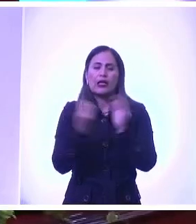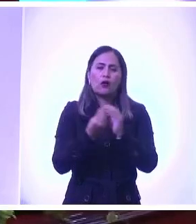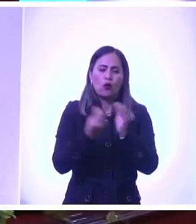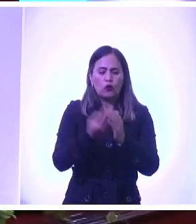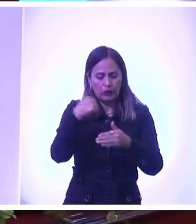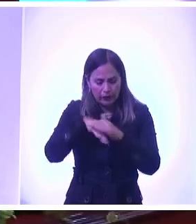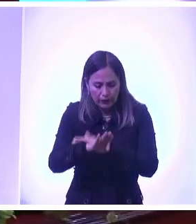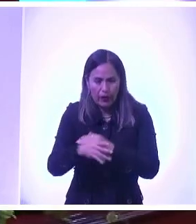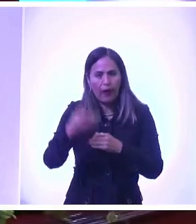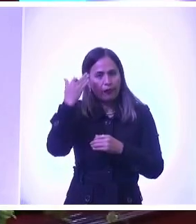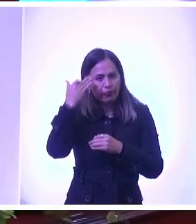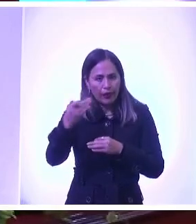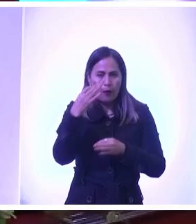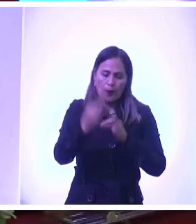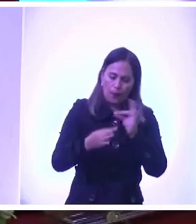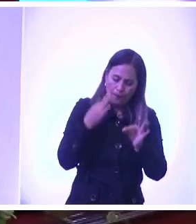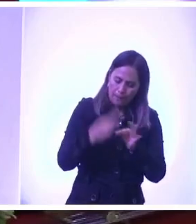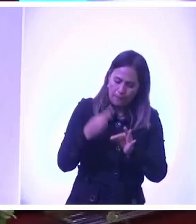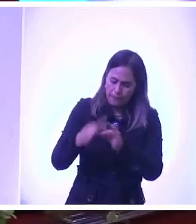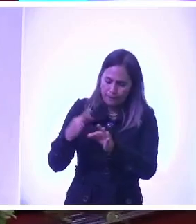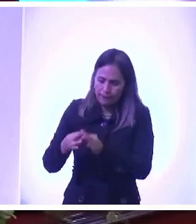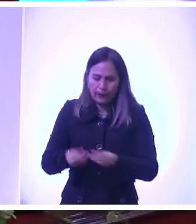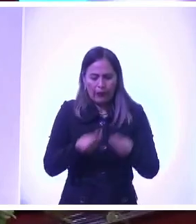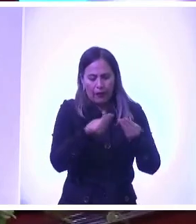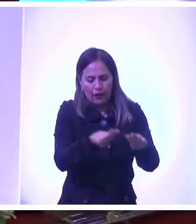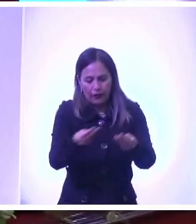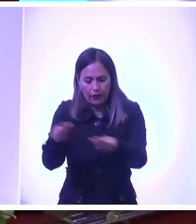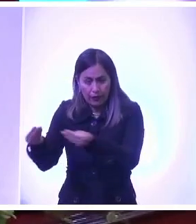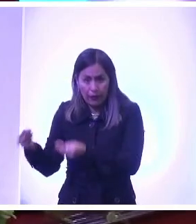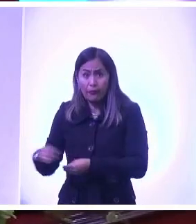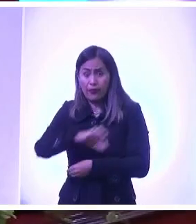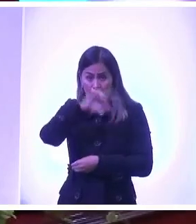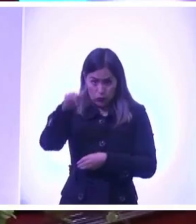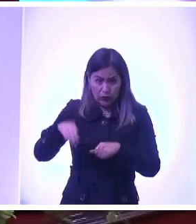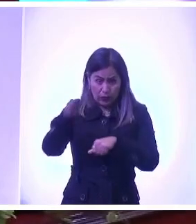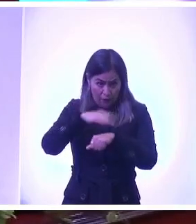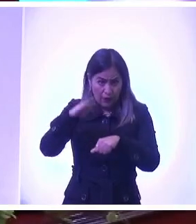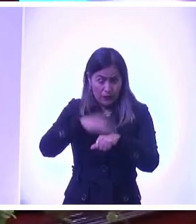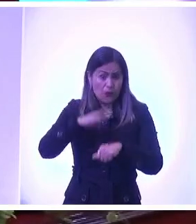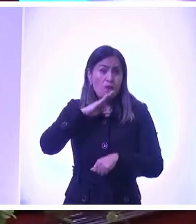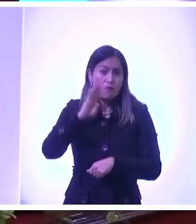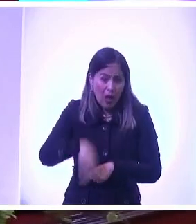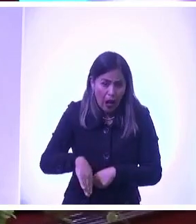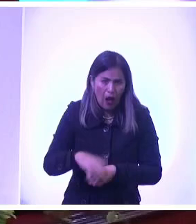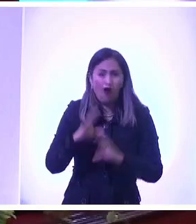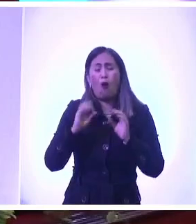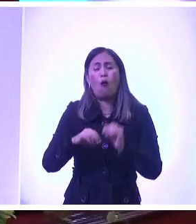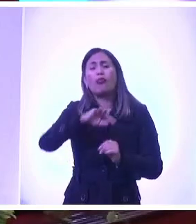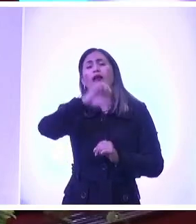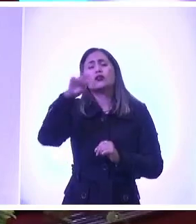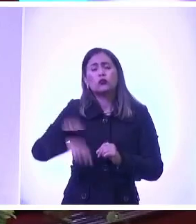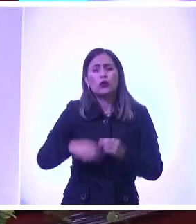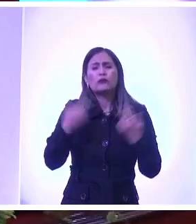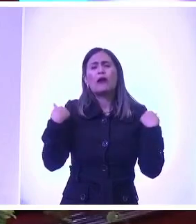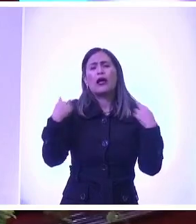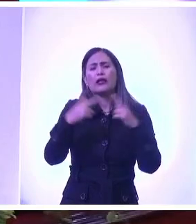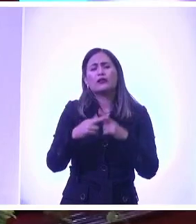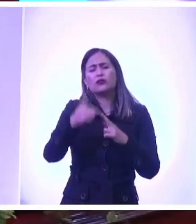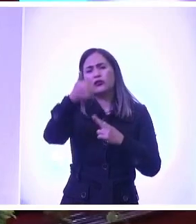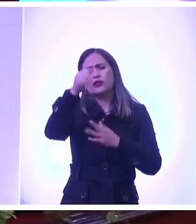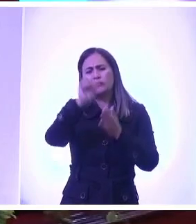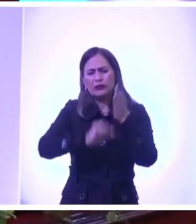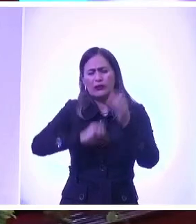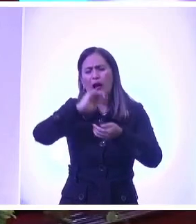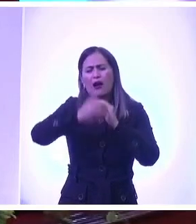tiempo hacer toda la entrega de lo que necesitamos pues no tenemos problemas de nada no tenemos que estarle rogando al maestro al final del semestre Que nos ponga un